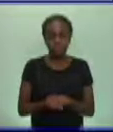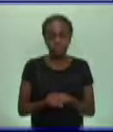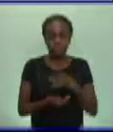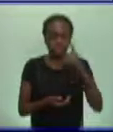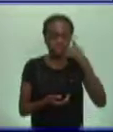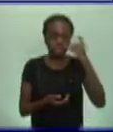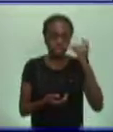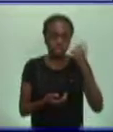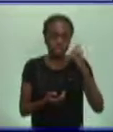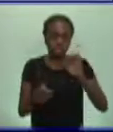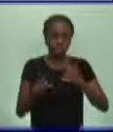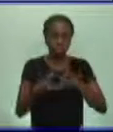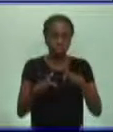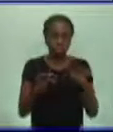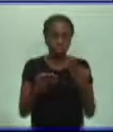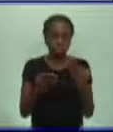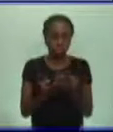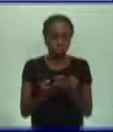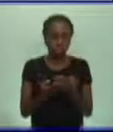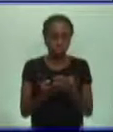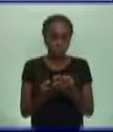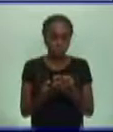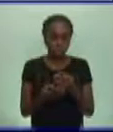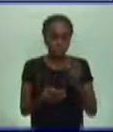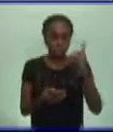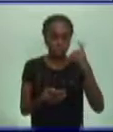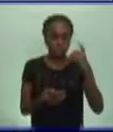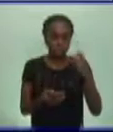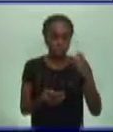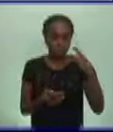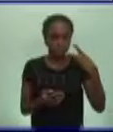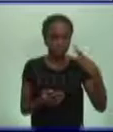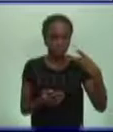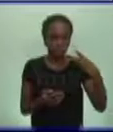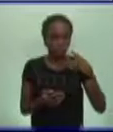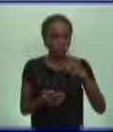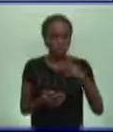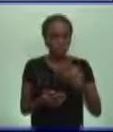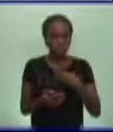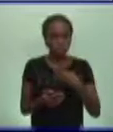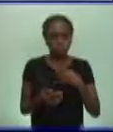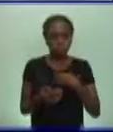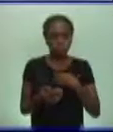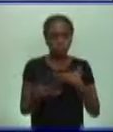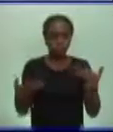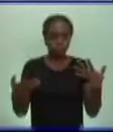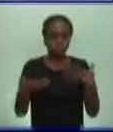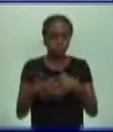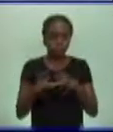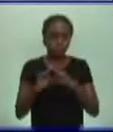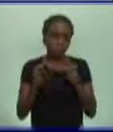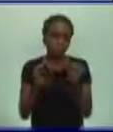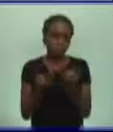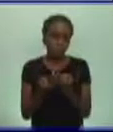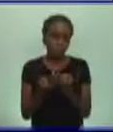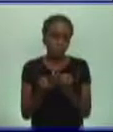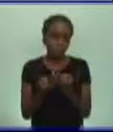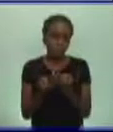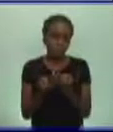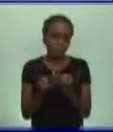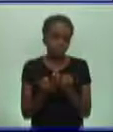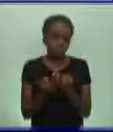porque aunque la calabaza y el mamoncillo se dan en el campo, no forman parte de esta familia de